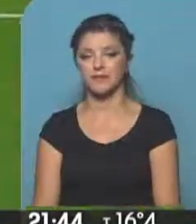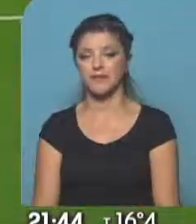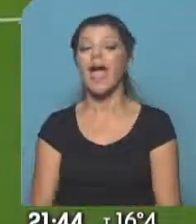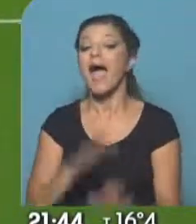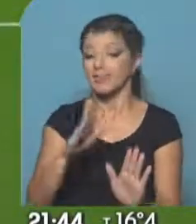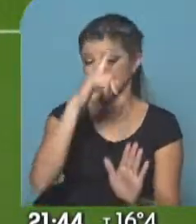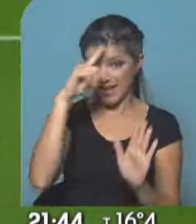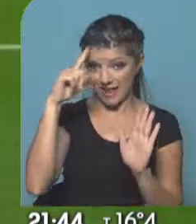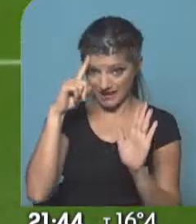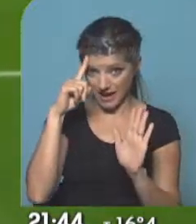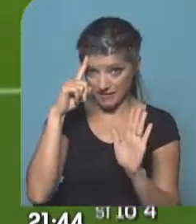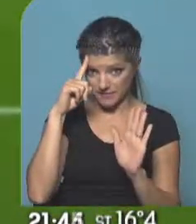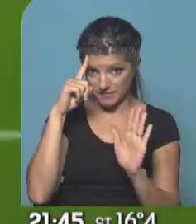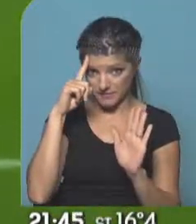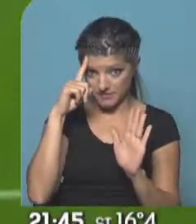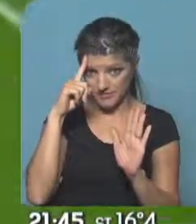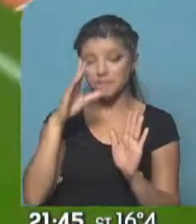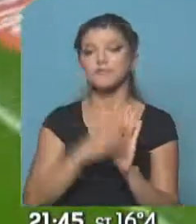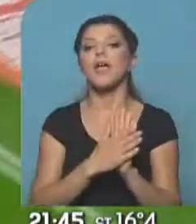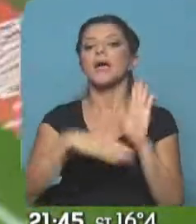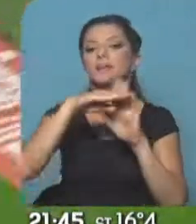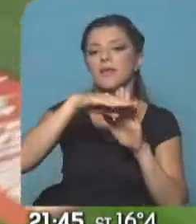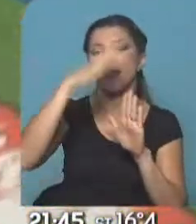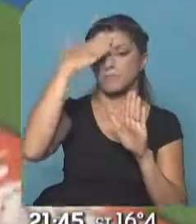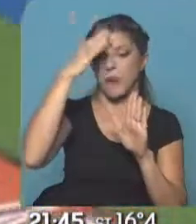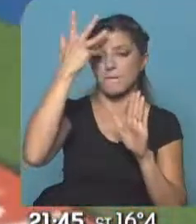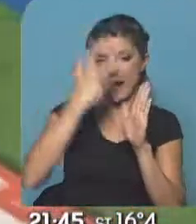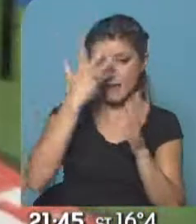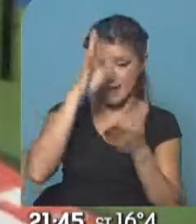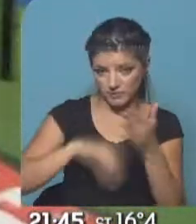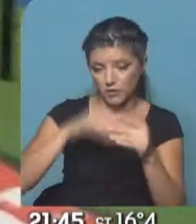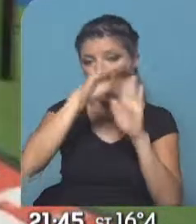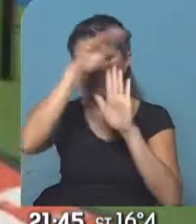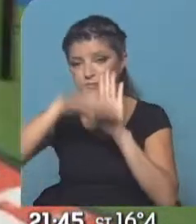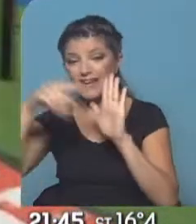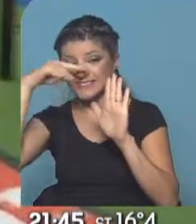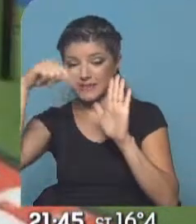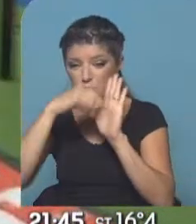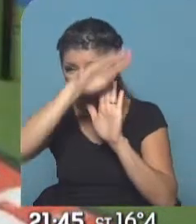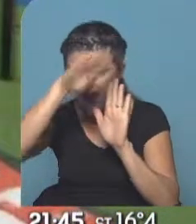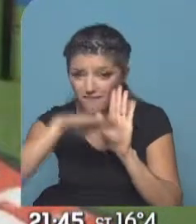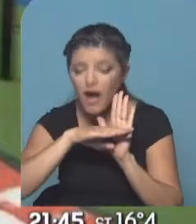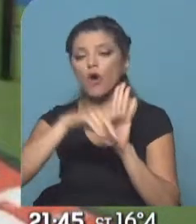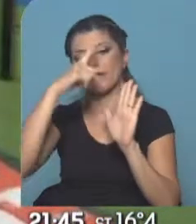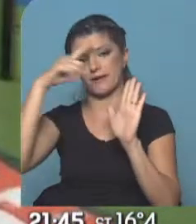7 puntos del Barcelona y todo el equipo merengue tiene la misma cantidad de goles que Messi, 9 en 5 partidos.